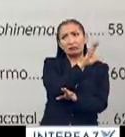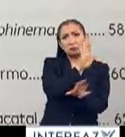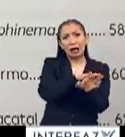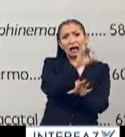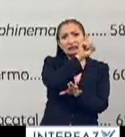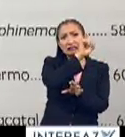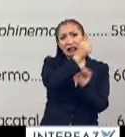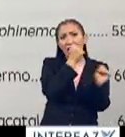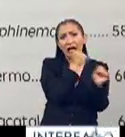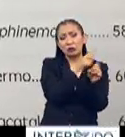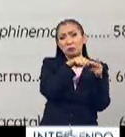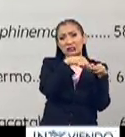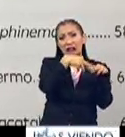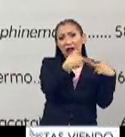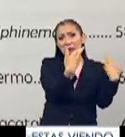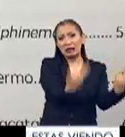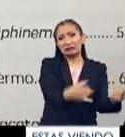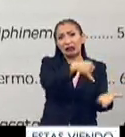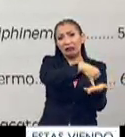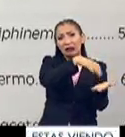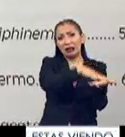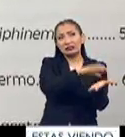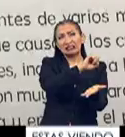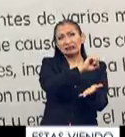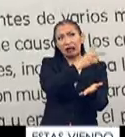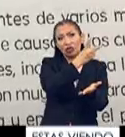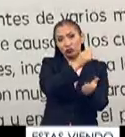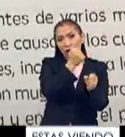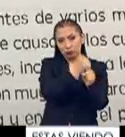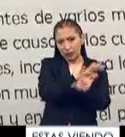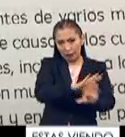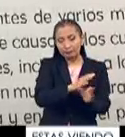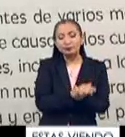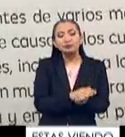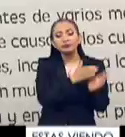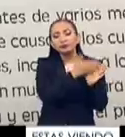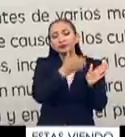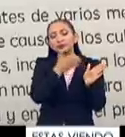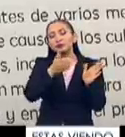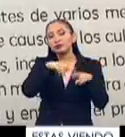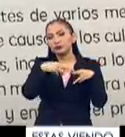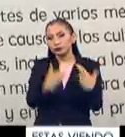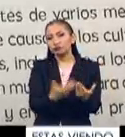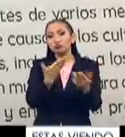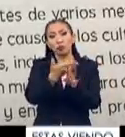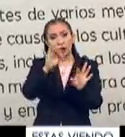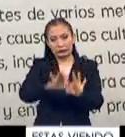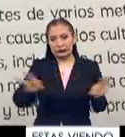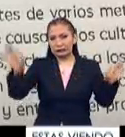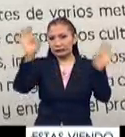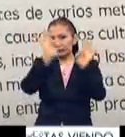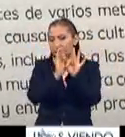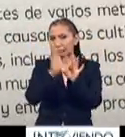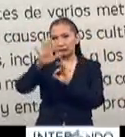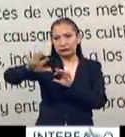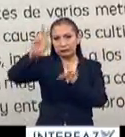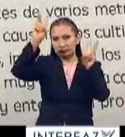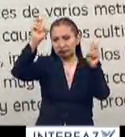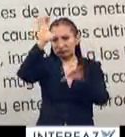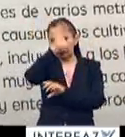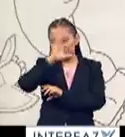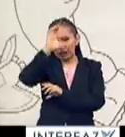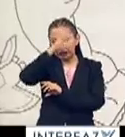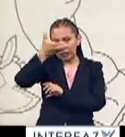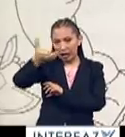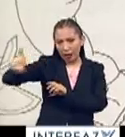de 60 años, 62 ya, y es una revista muy importante en el mundo de las